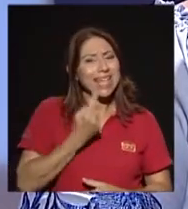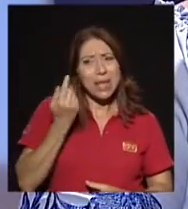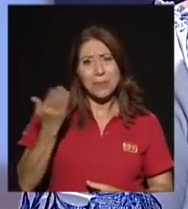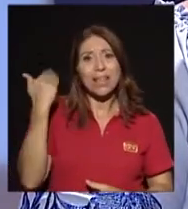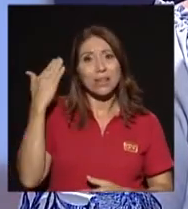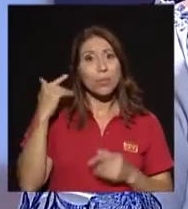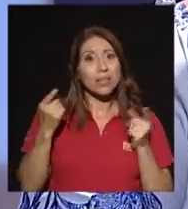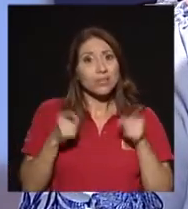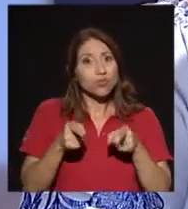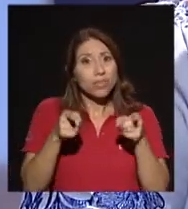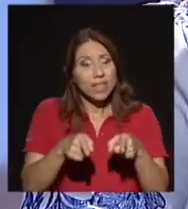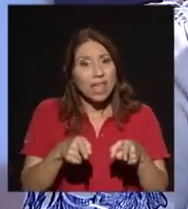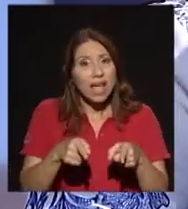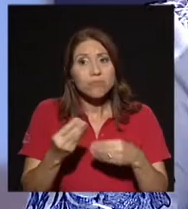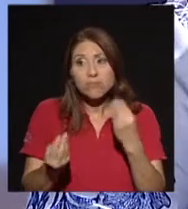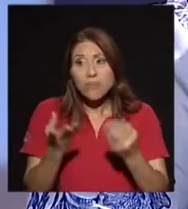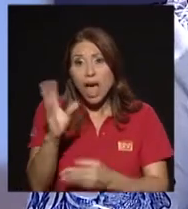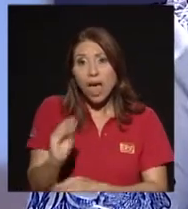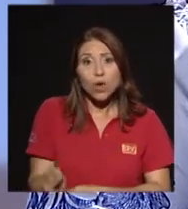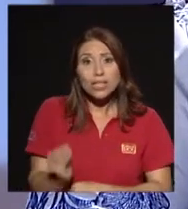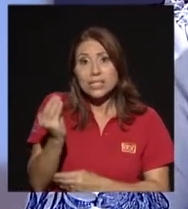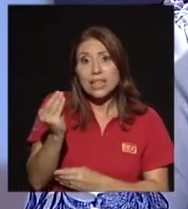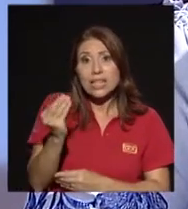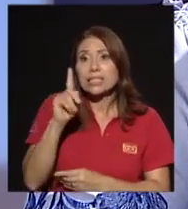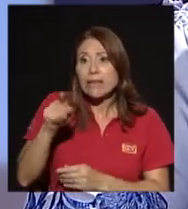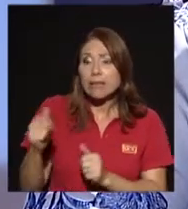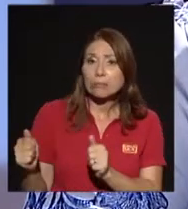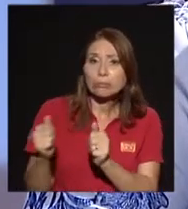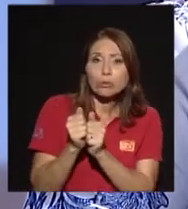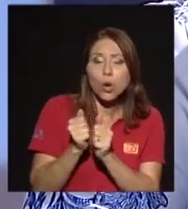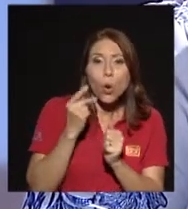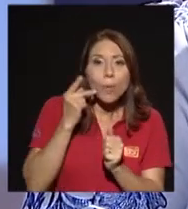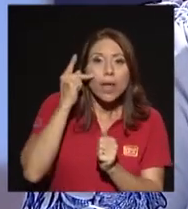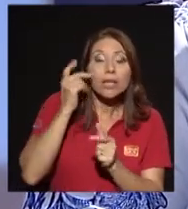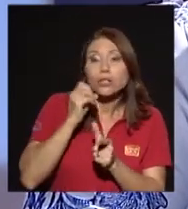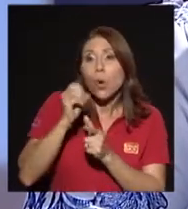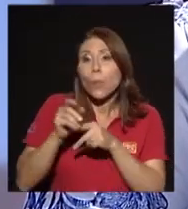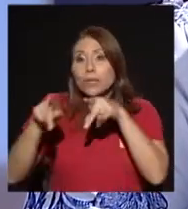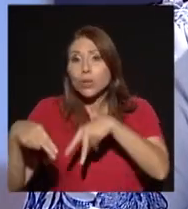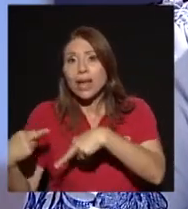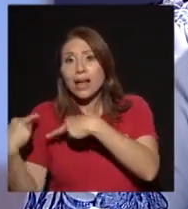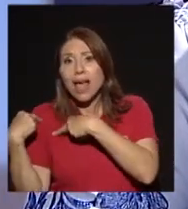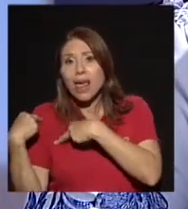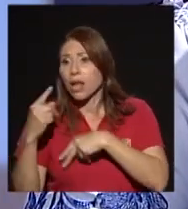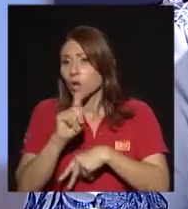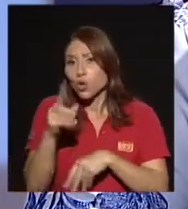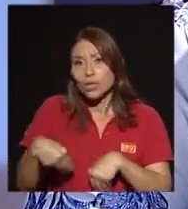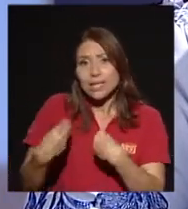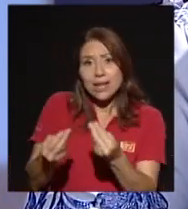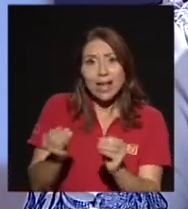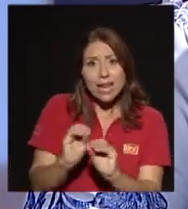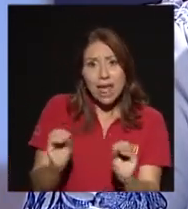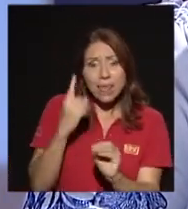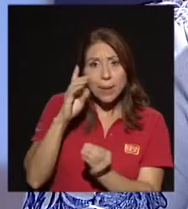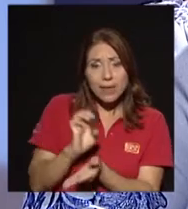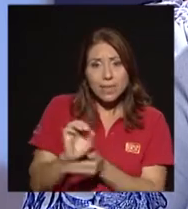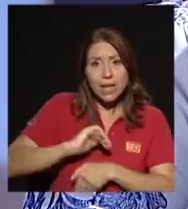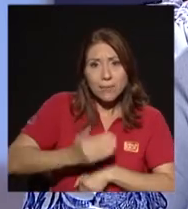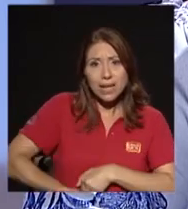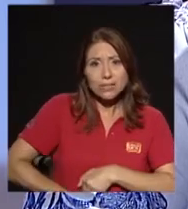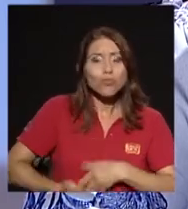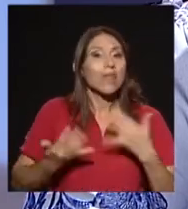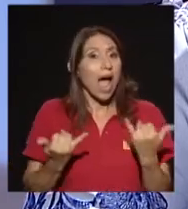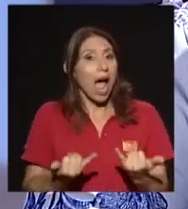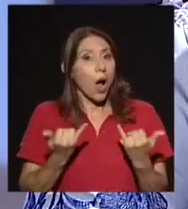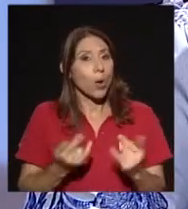anteriormente sucedía, donde los adolescentes, si no llegaban con sus padres o encargados, no podían recibir alguna anticoncepción. Ahora, desde el año pasado,